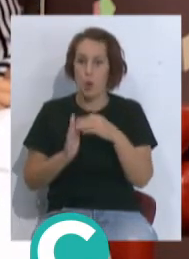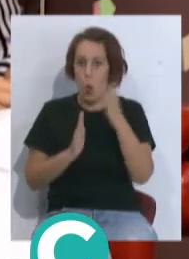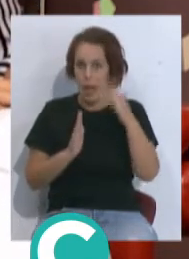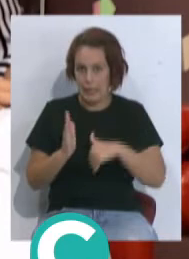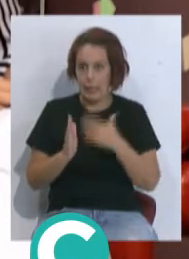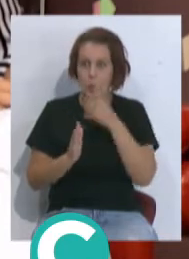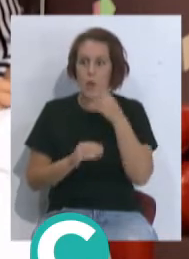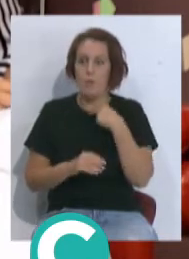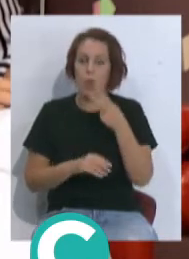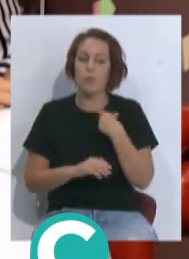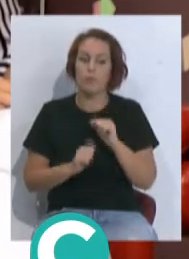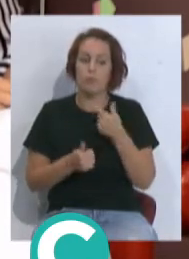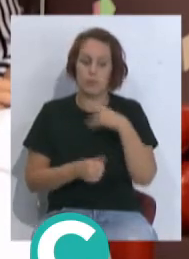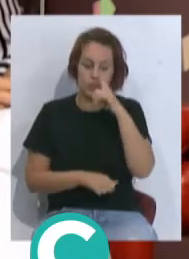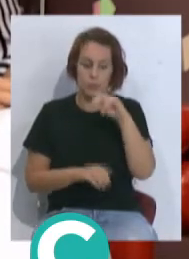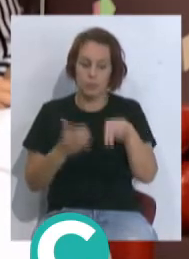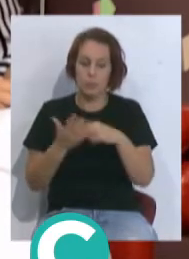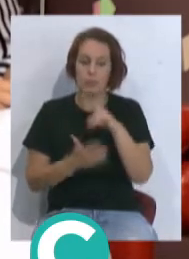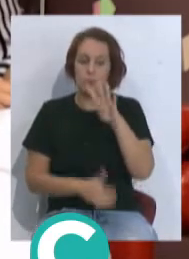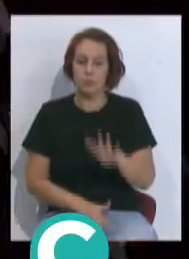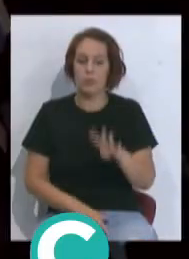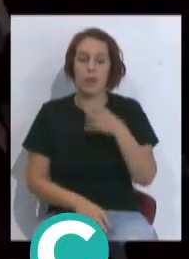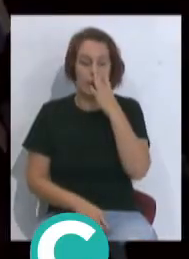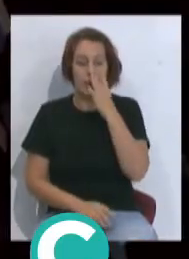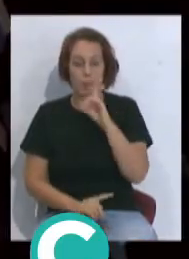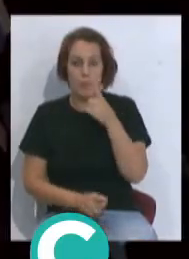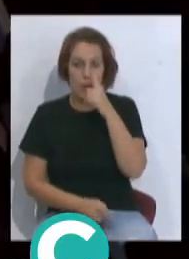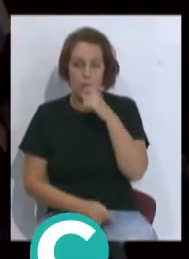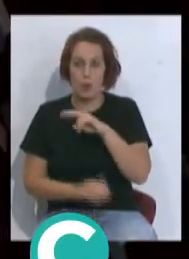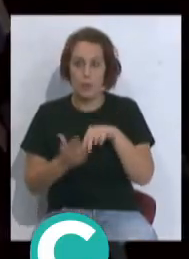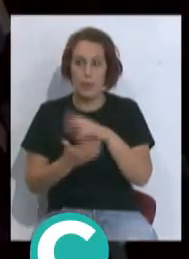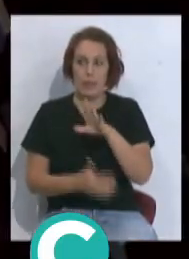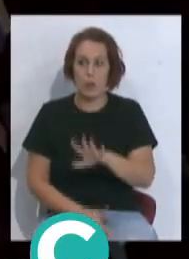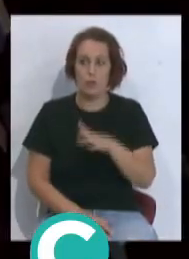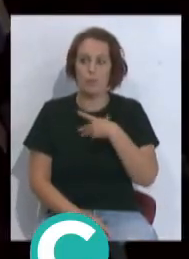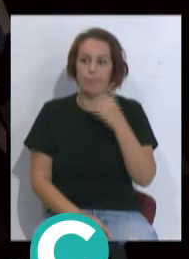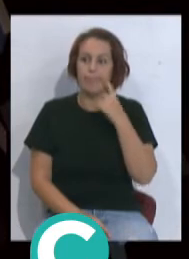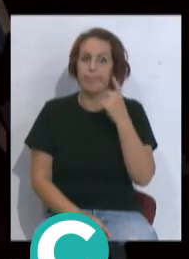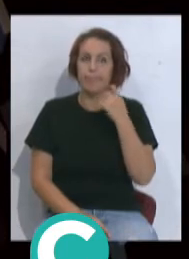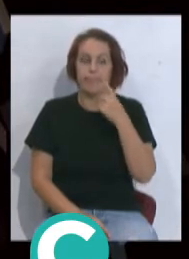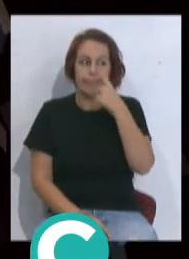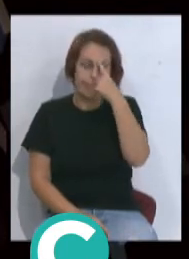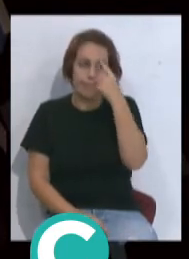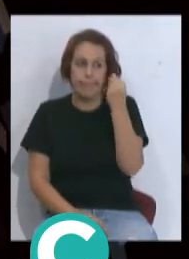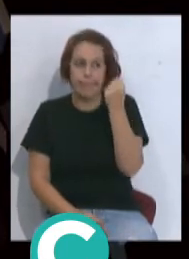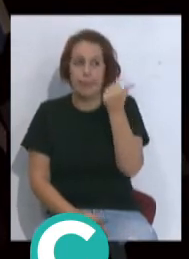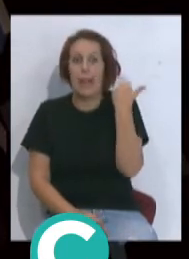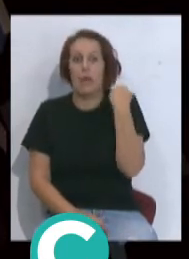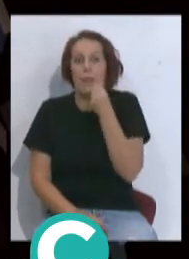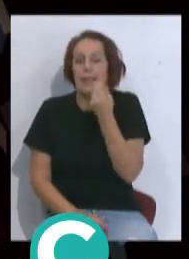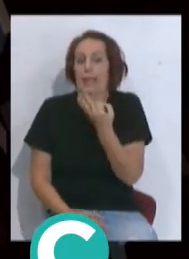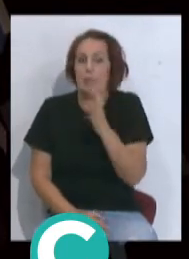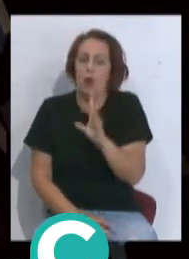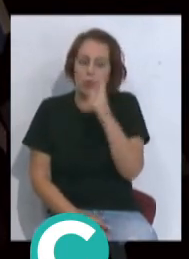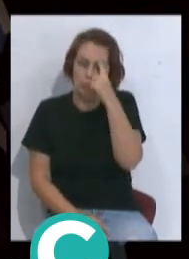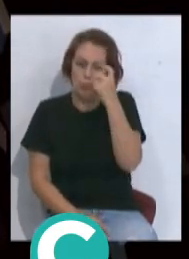Voz nació en 2004 y empezamos el primer carnaval en 2005. Además, no sé, es lo típico, no te acuerdas qué comiste ayer, pero sí